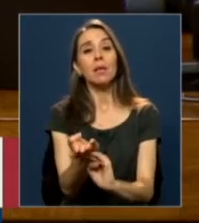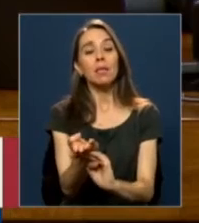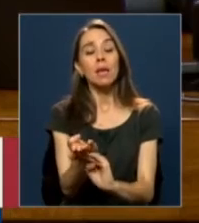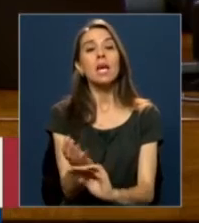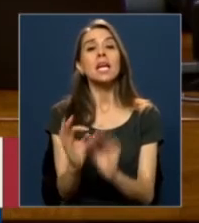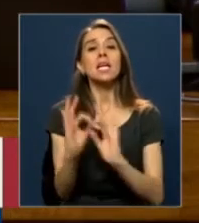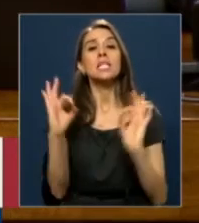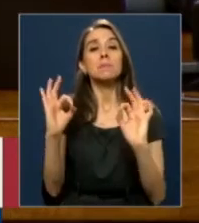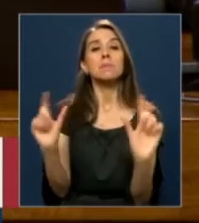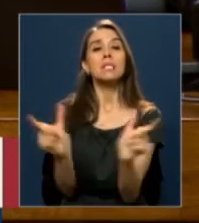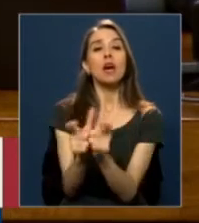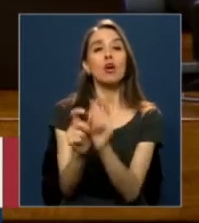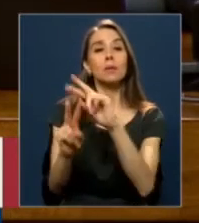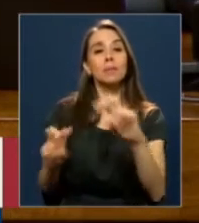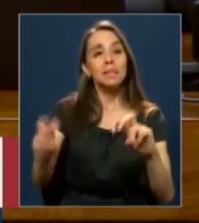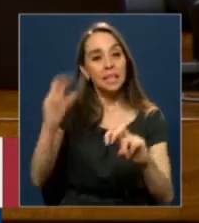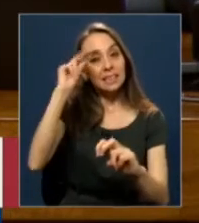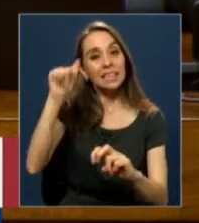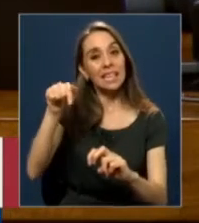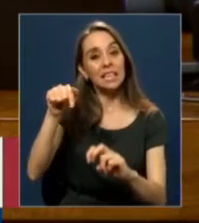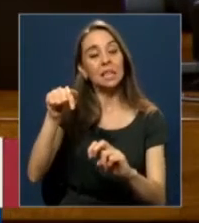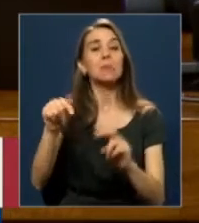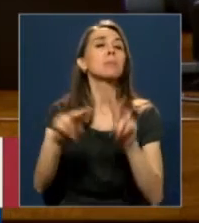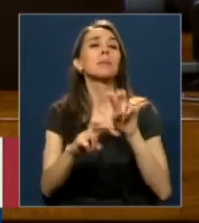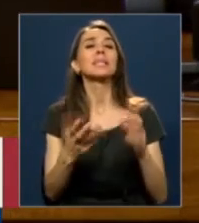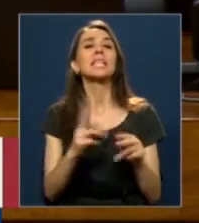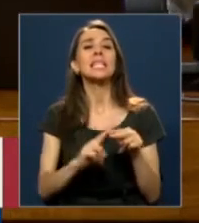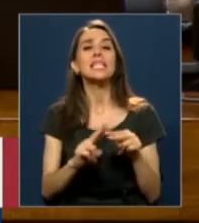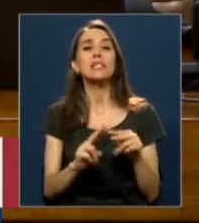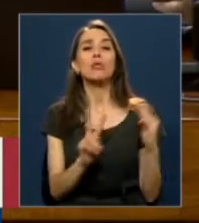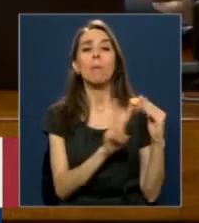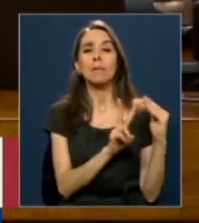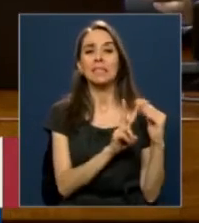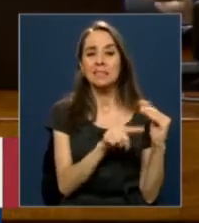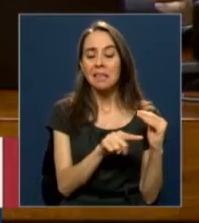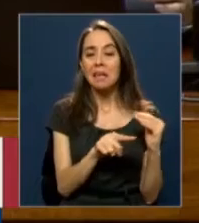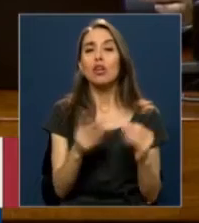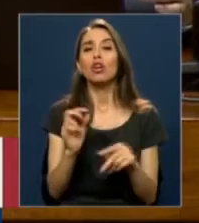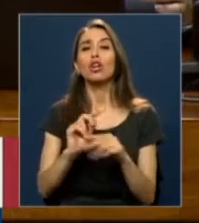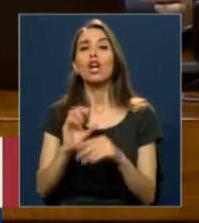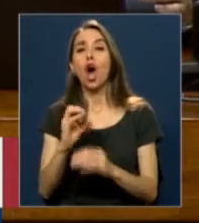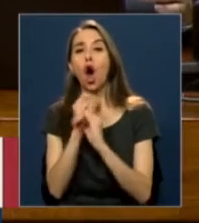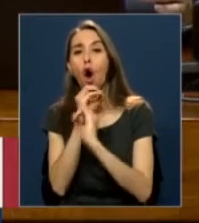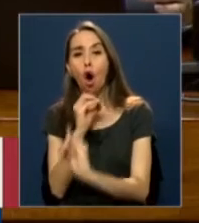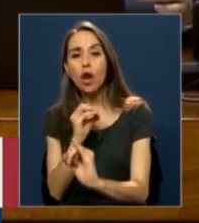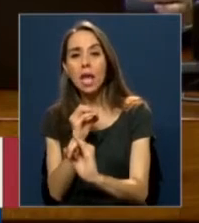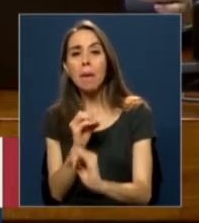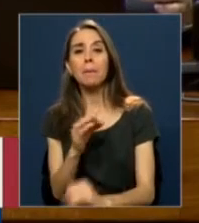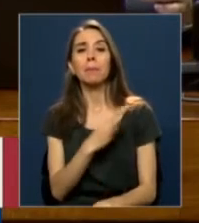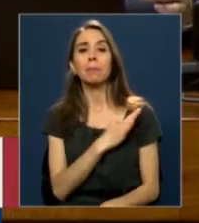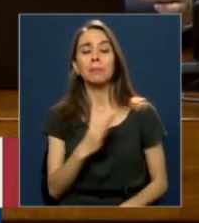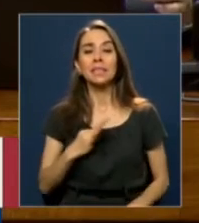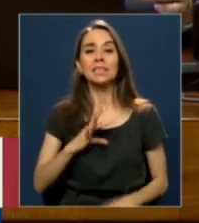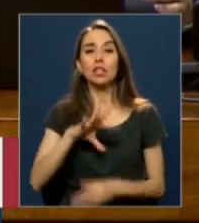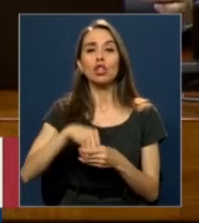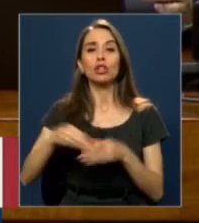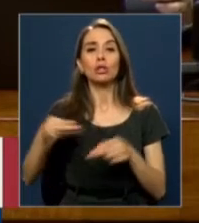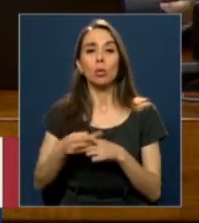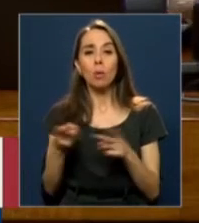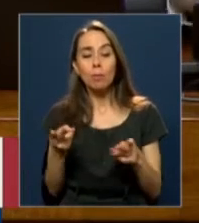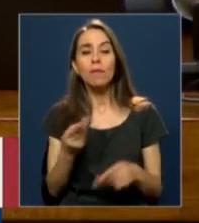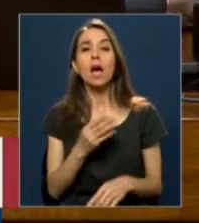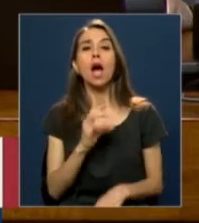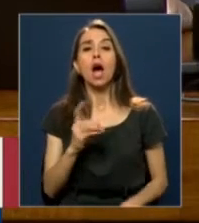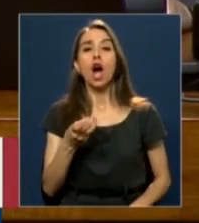de una comisión especial investigadora de los actos del Ministerio de Vivienda y Urbanismo y de la Oficina Nacional de Emergencia, del Ministerio del Interior y Seguridad Pública, del